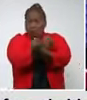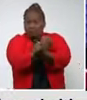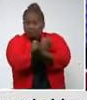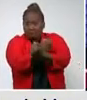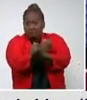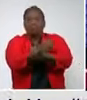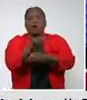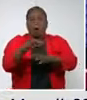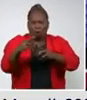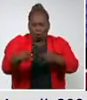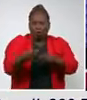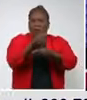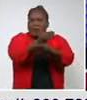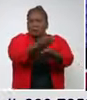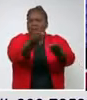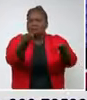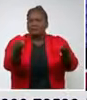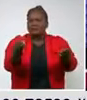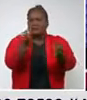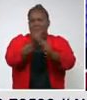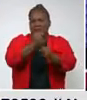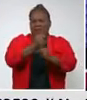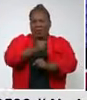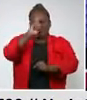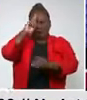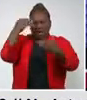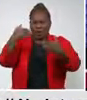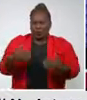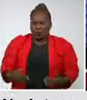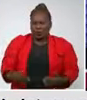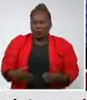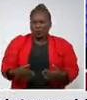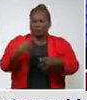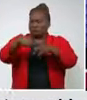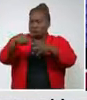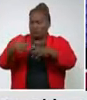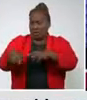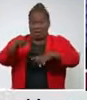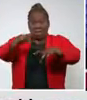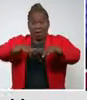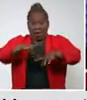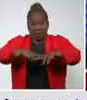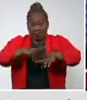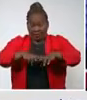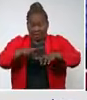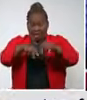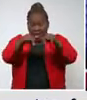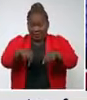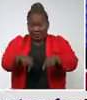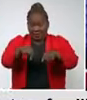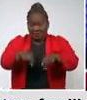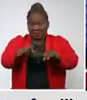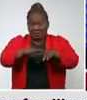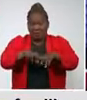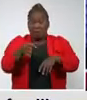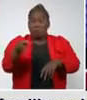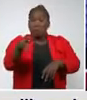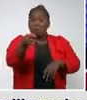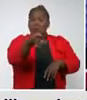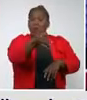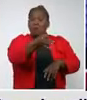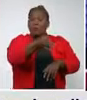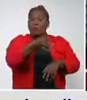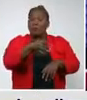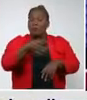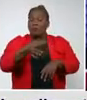veces trabajadores de la salud y demás. Y en La Habana, la provincia de La Habana, sus municipios, pues a